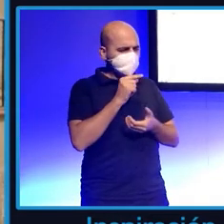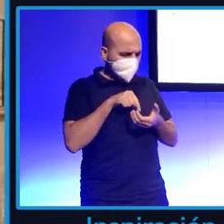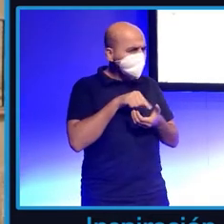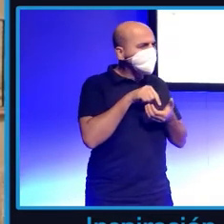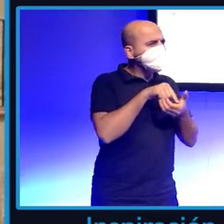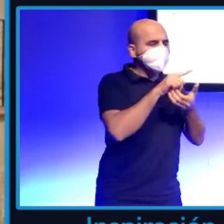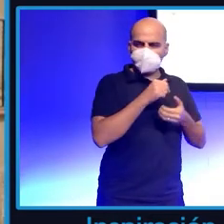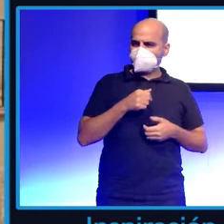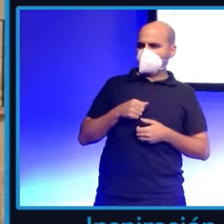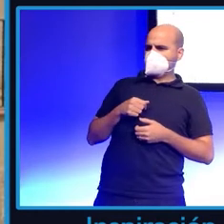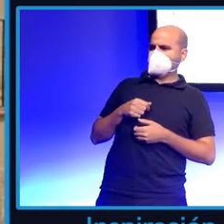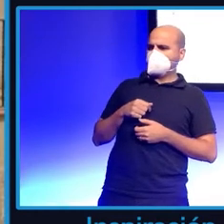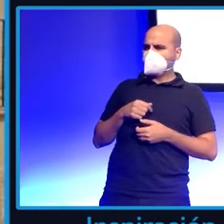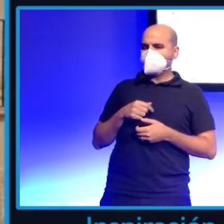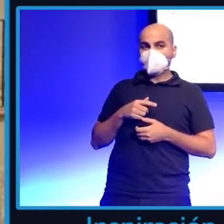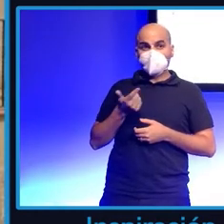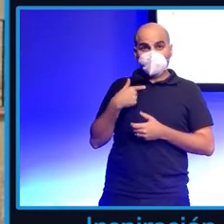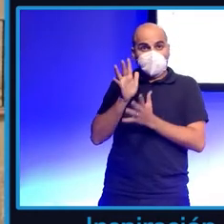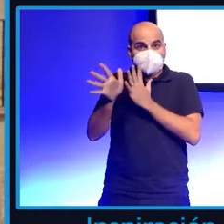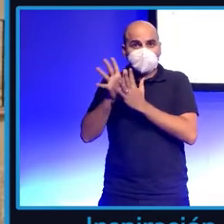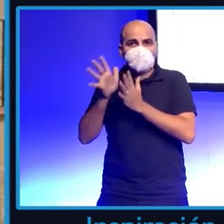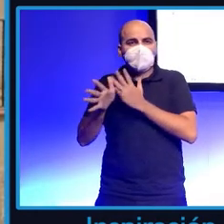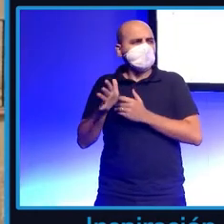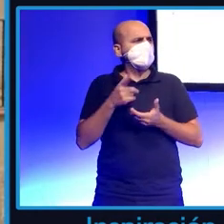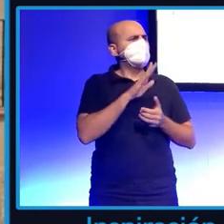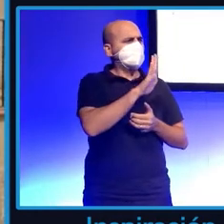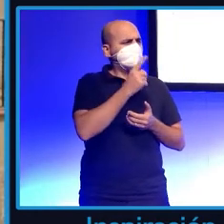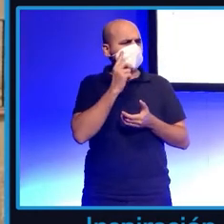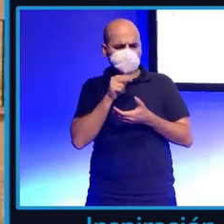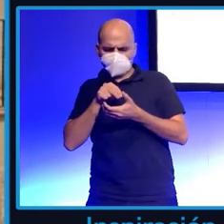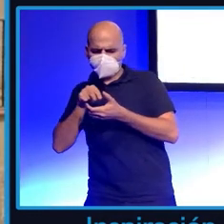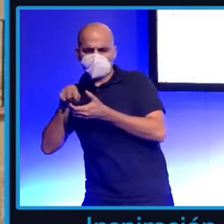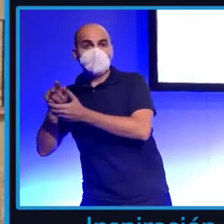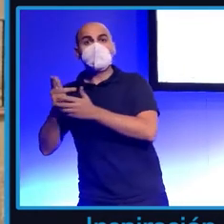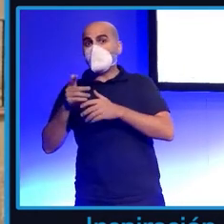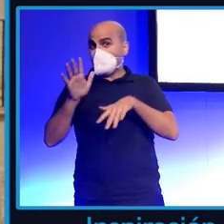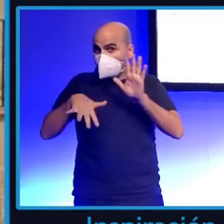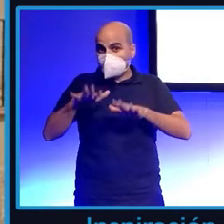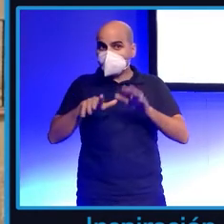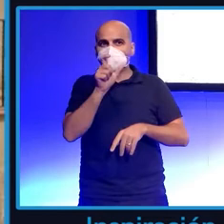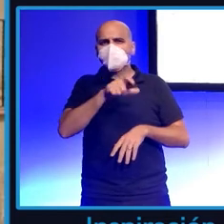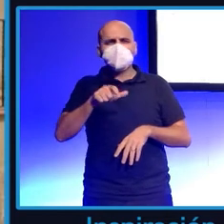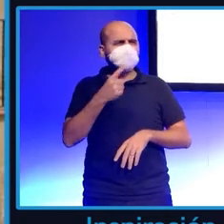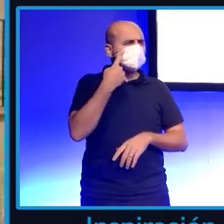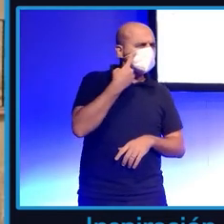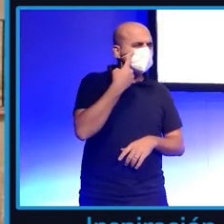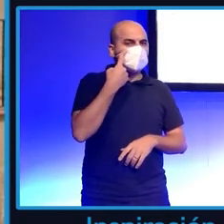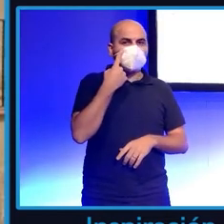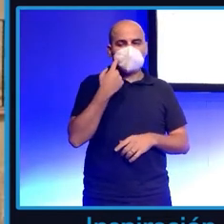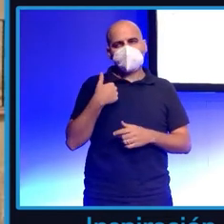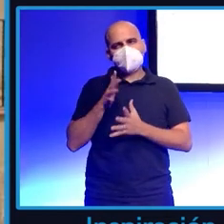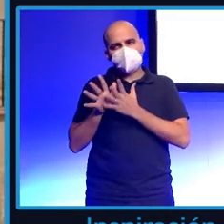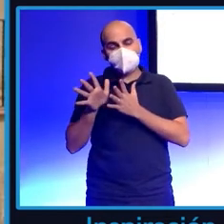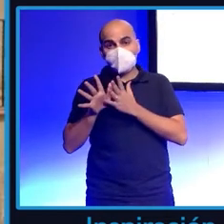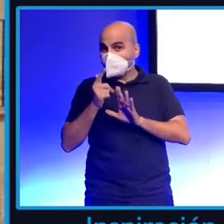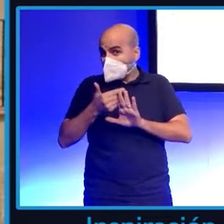incluso ahora en las farmacias con las app entra la gente ya a escanear a ver si lo que tienes allí. La aplicación le dice si eso es bueno o eso es malo. Bueno, yo en el año 2013 eso me ponía